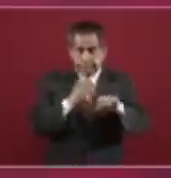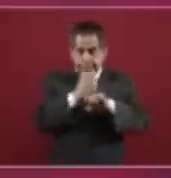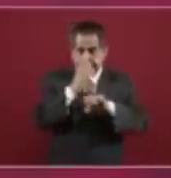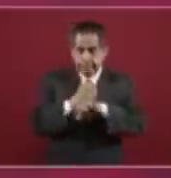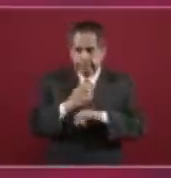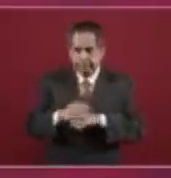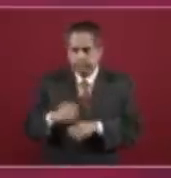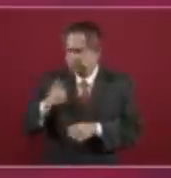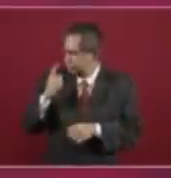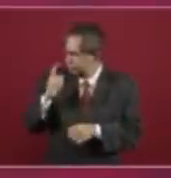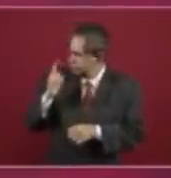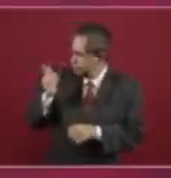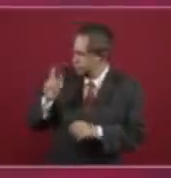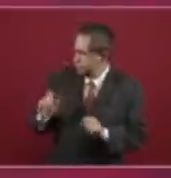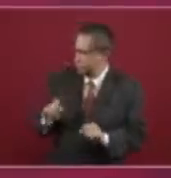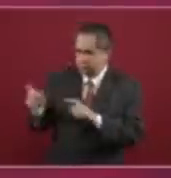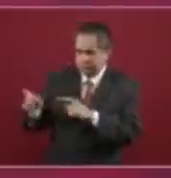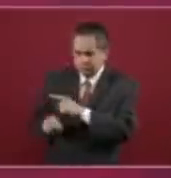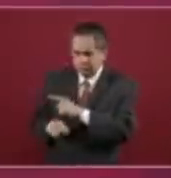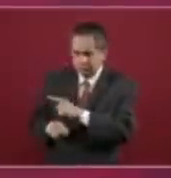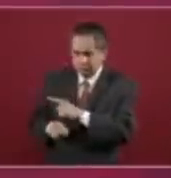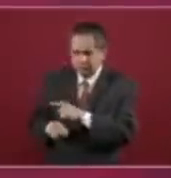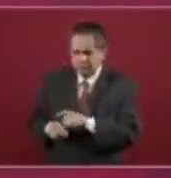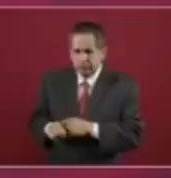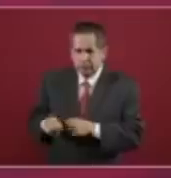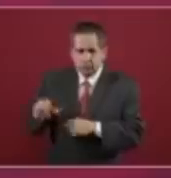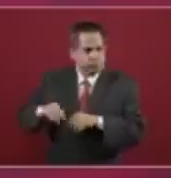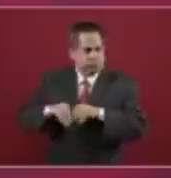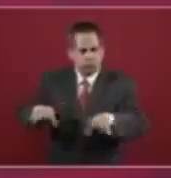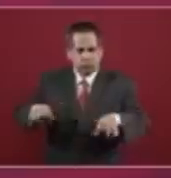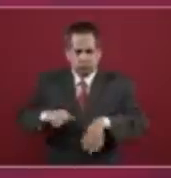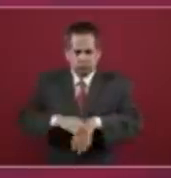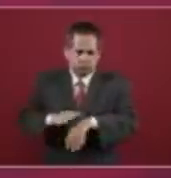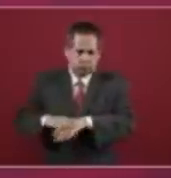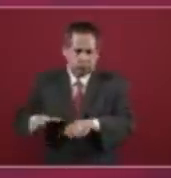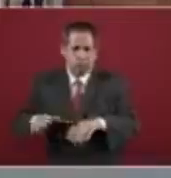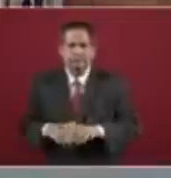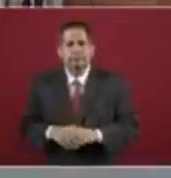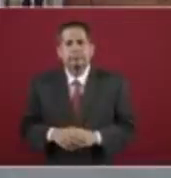es más, ojalá y pasen la tabla hoy,